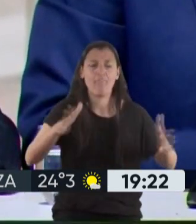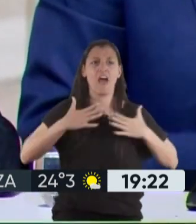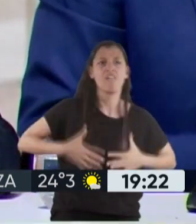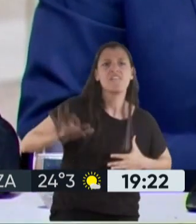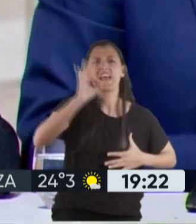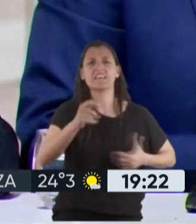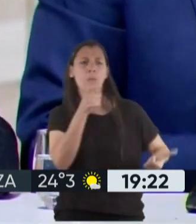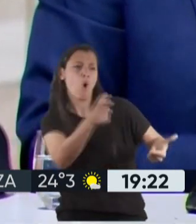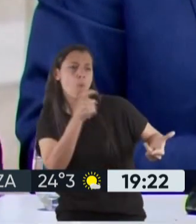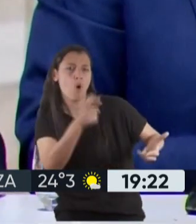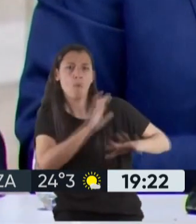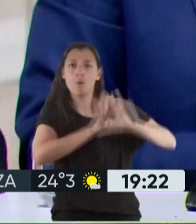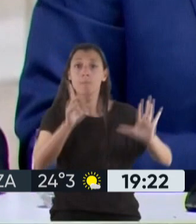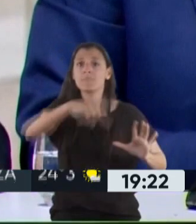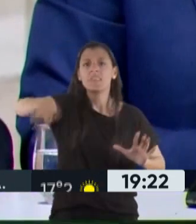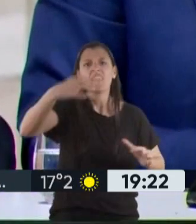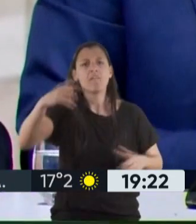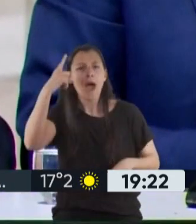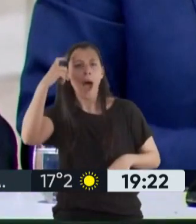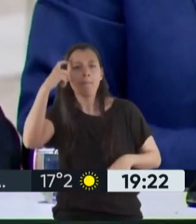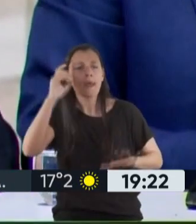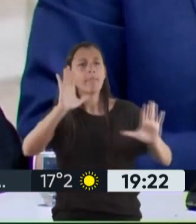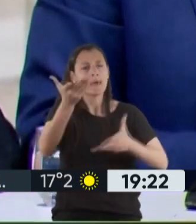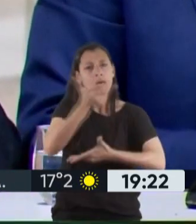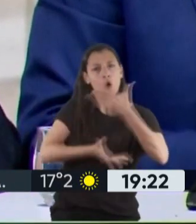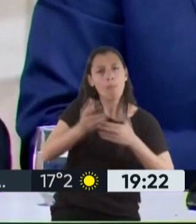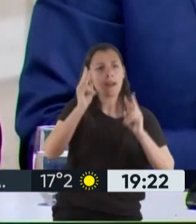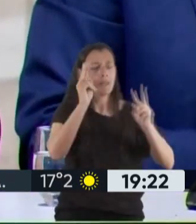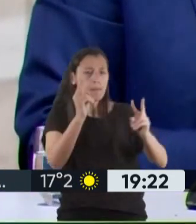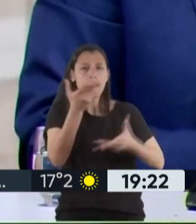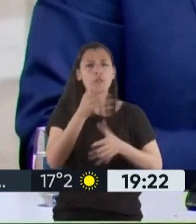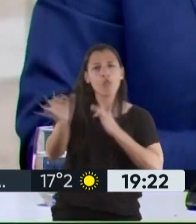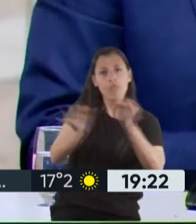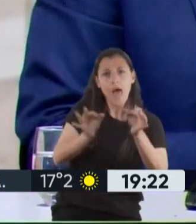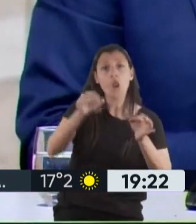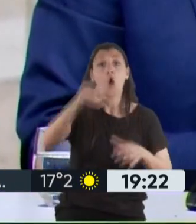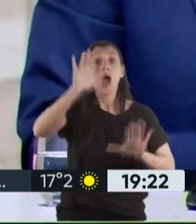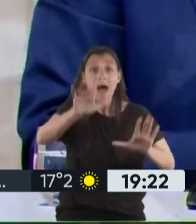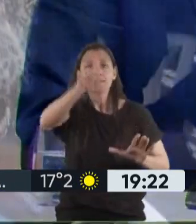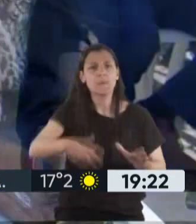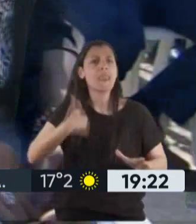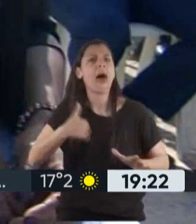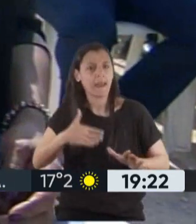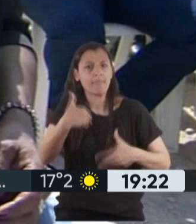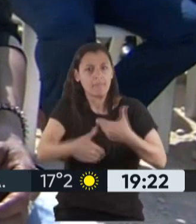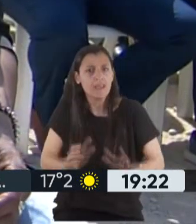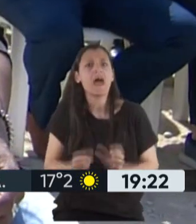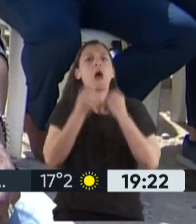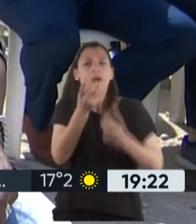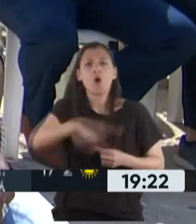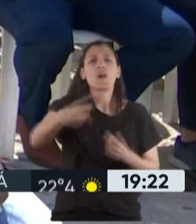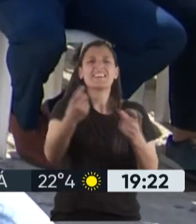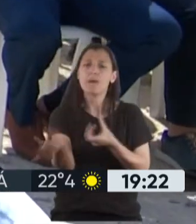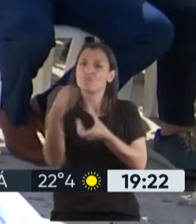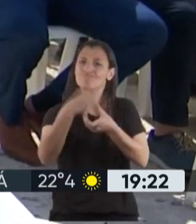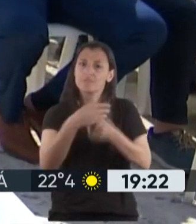verbal. Aprendamos a escucharnos, aprendamos a convivir. La Argentina que podemos construir necesita de todos, de